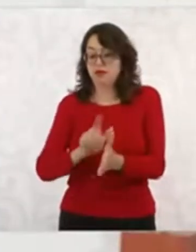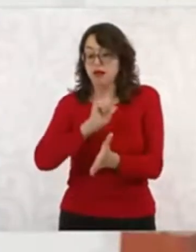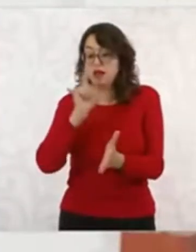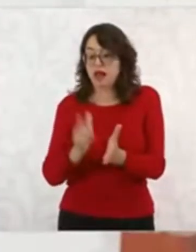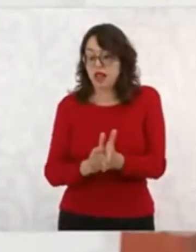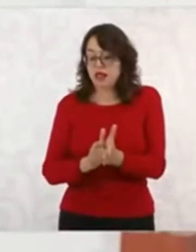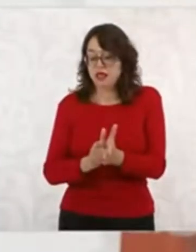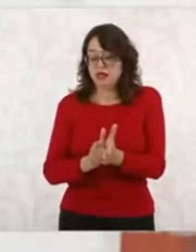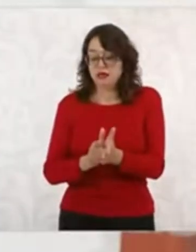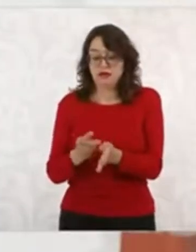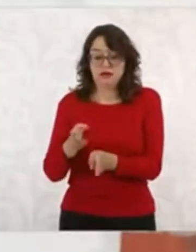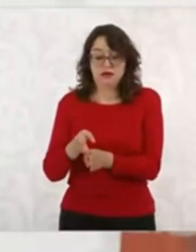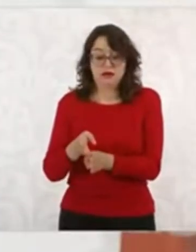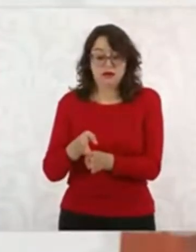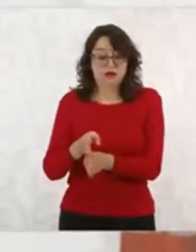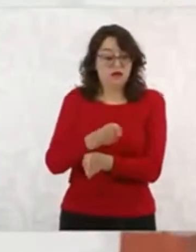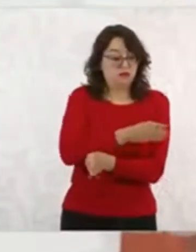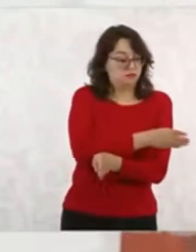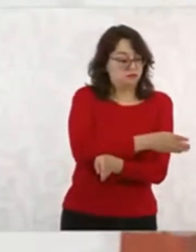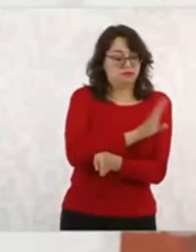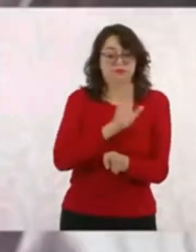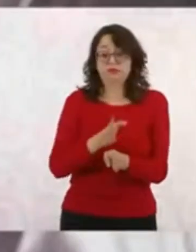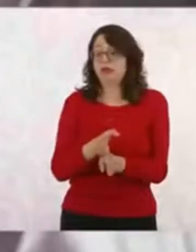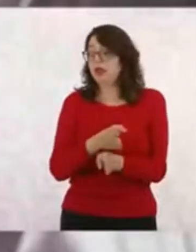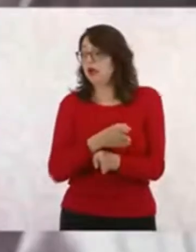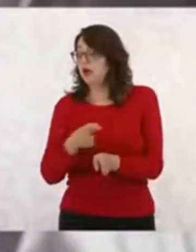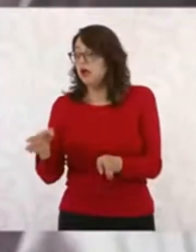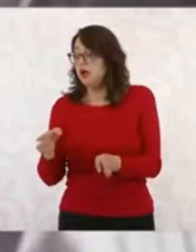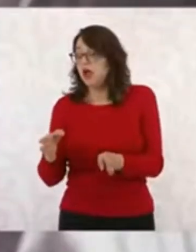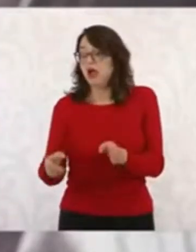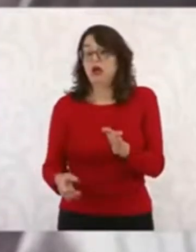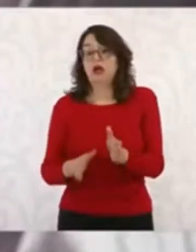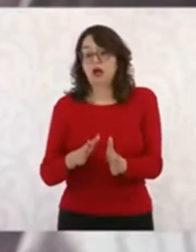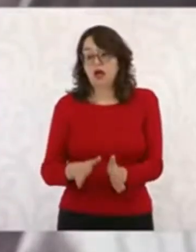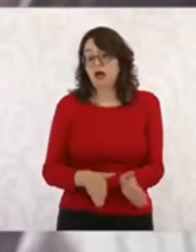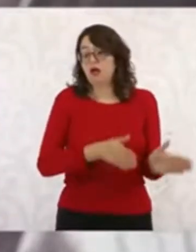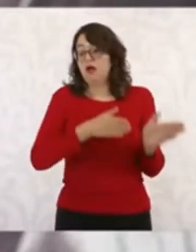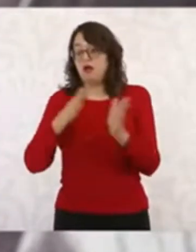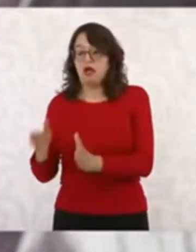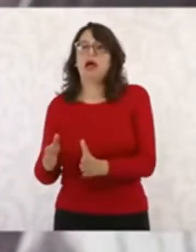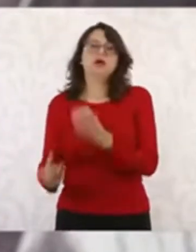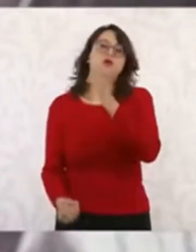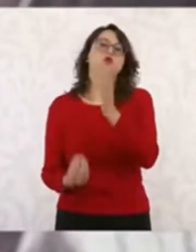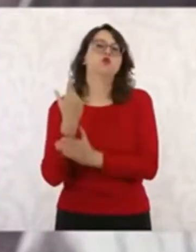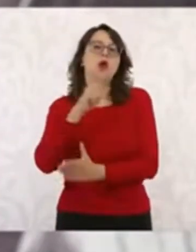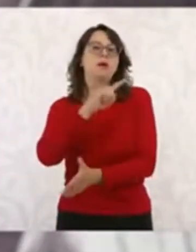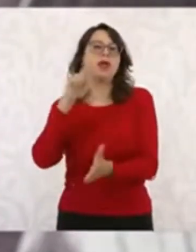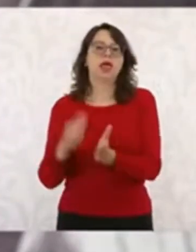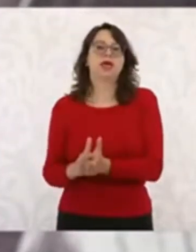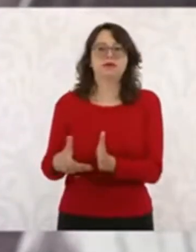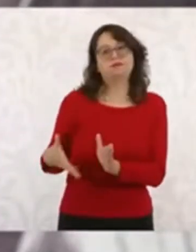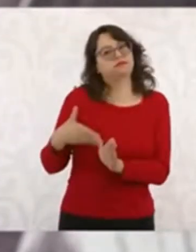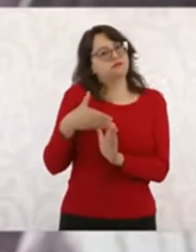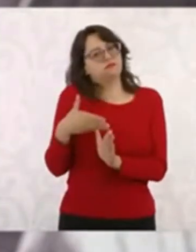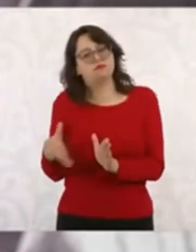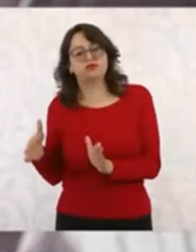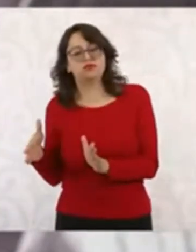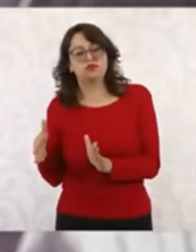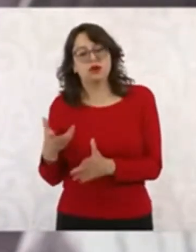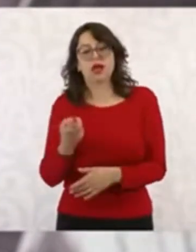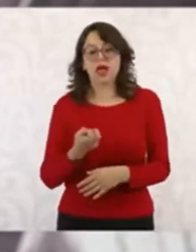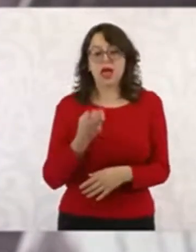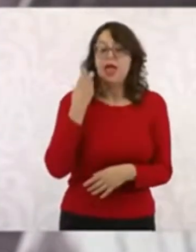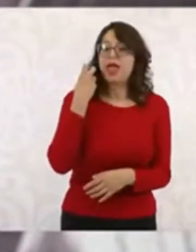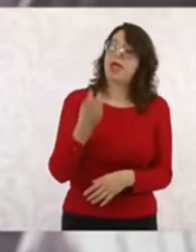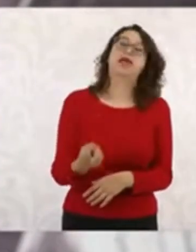actuación. Entonces, no hay problema, no se van a revocar suspensiones ni actos en los amparos que ya causaron